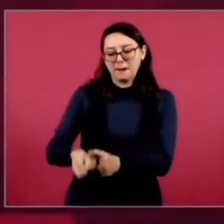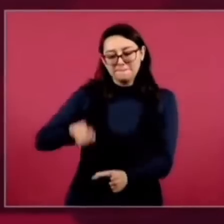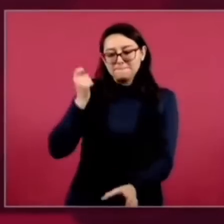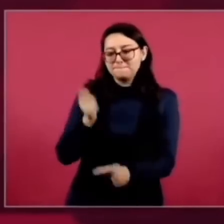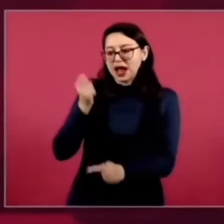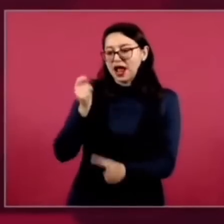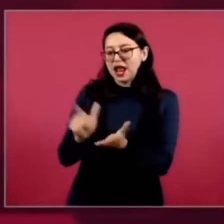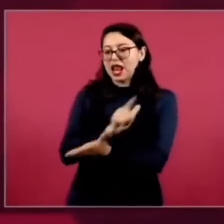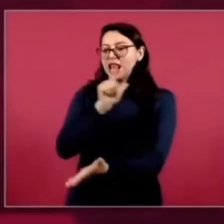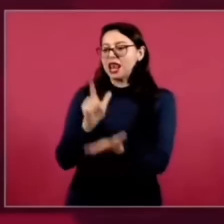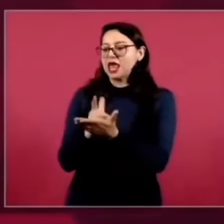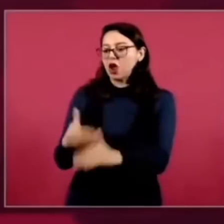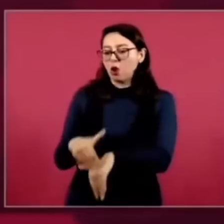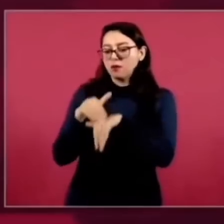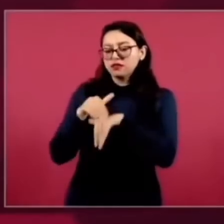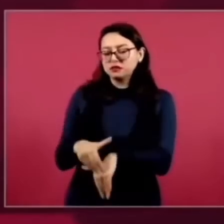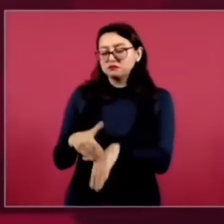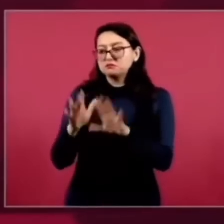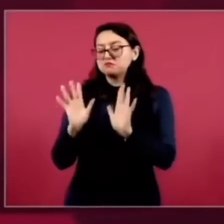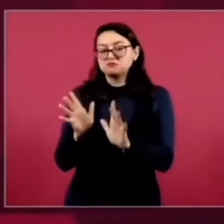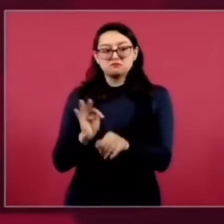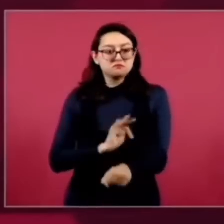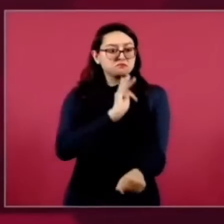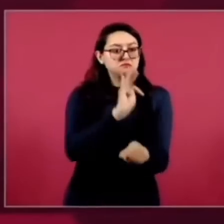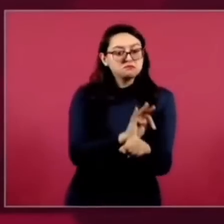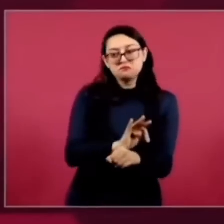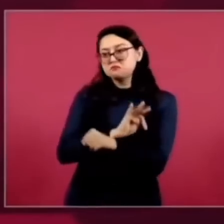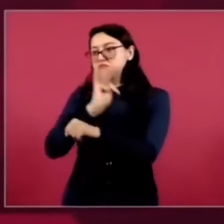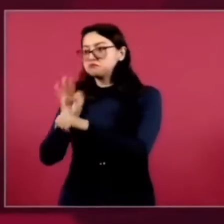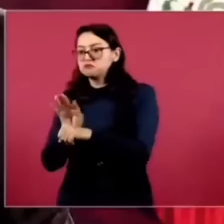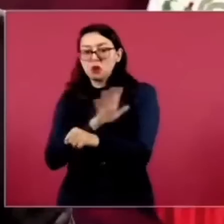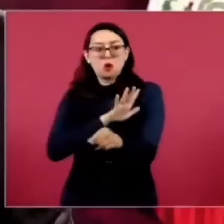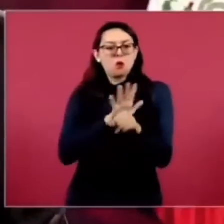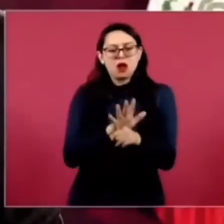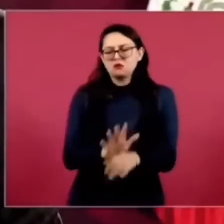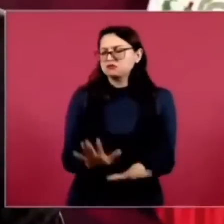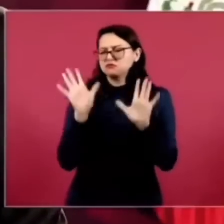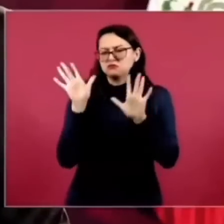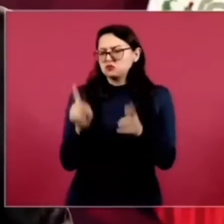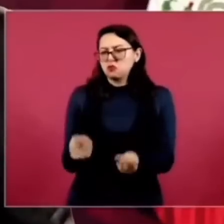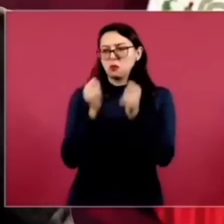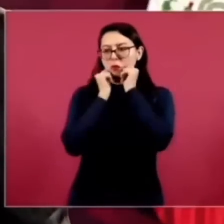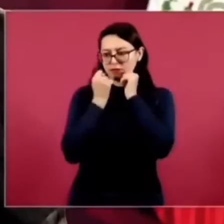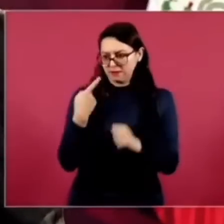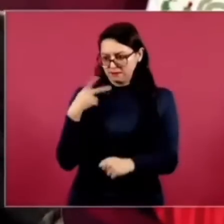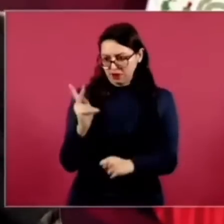Es llevar a la práctica lo que decían los buenos abogados